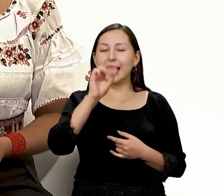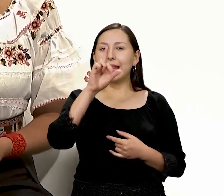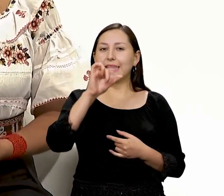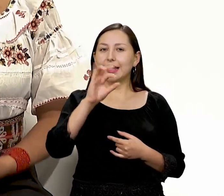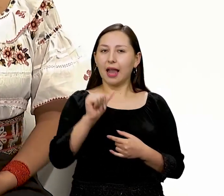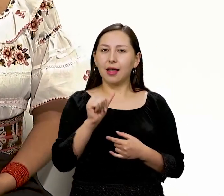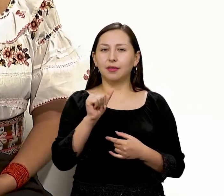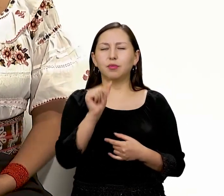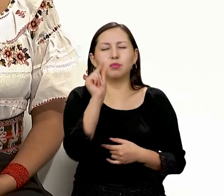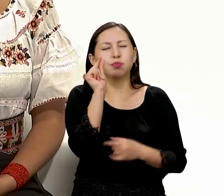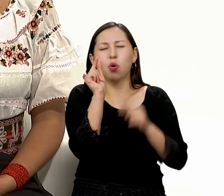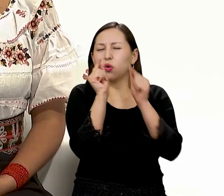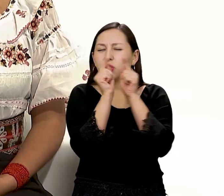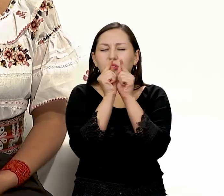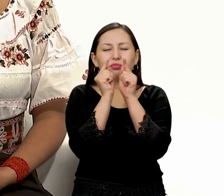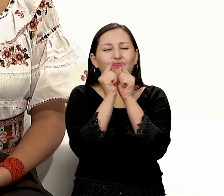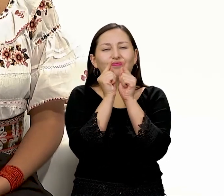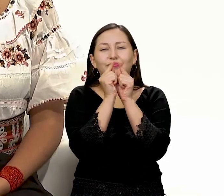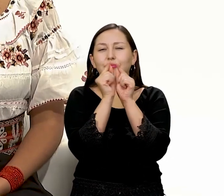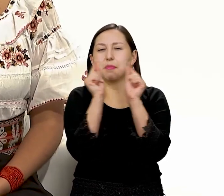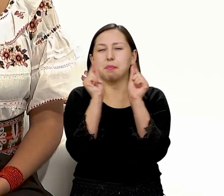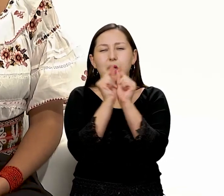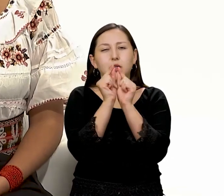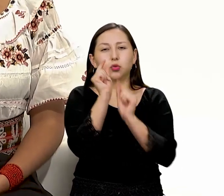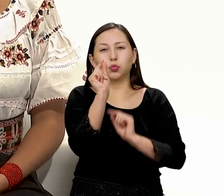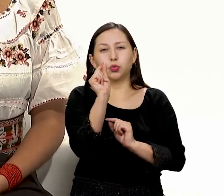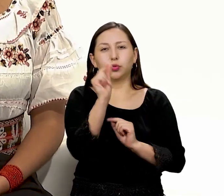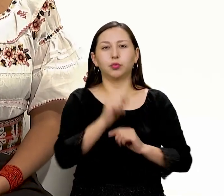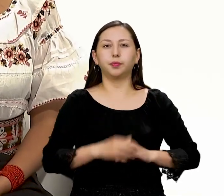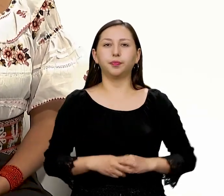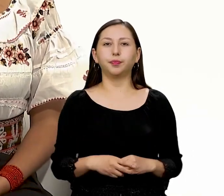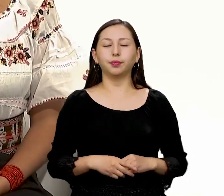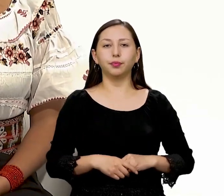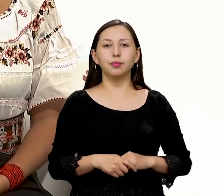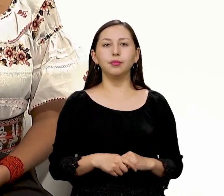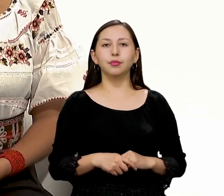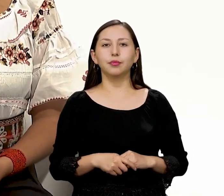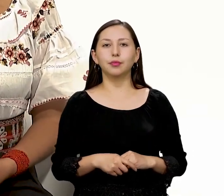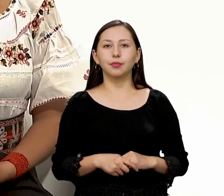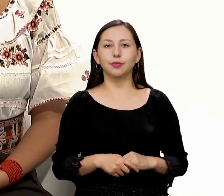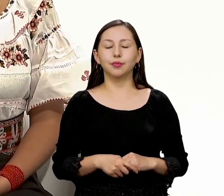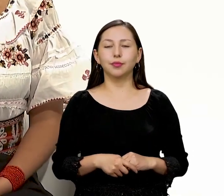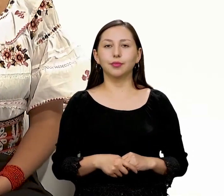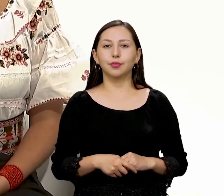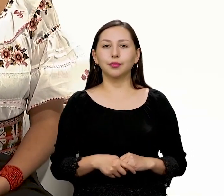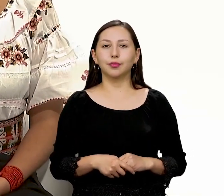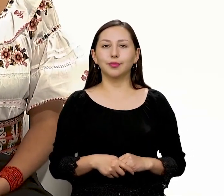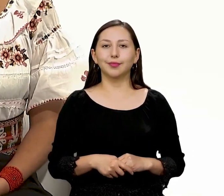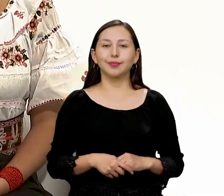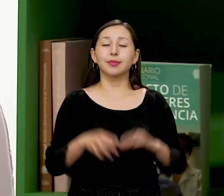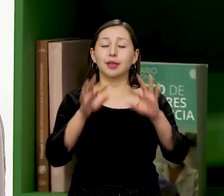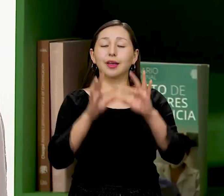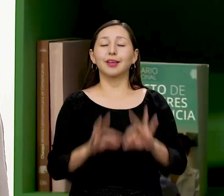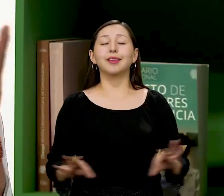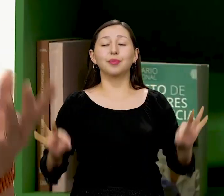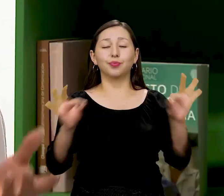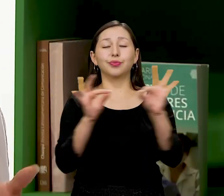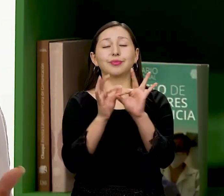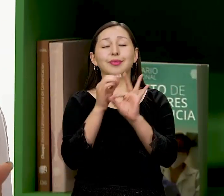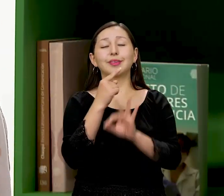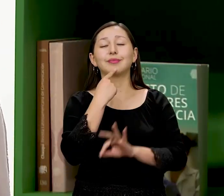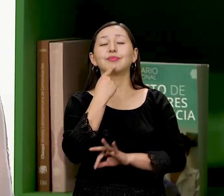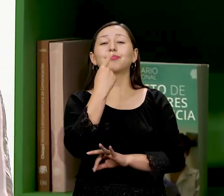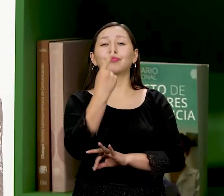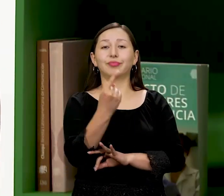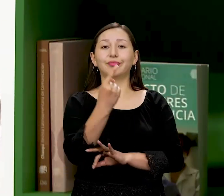100 ppm es casi ni un gramito de azúcar empezado. Súper importante,